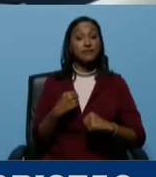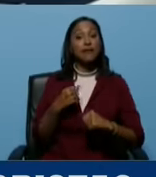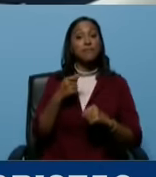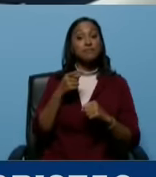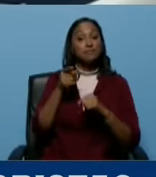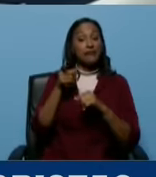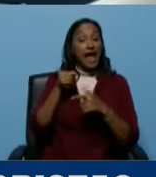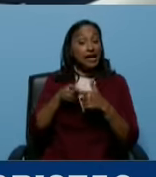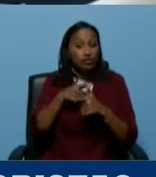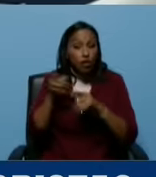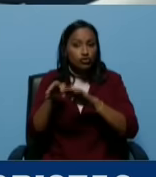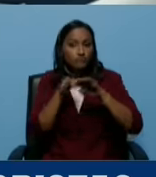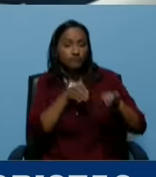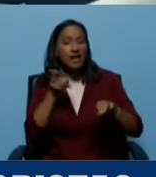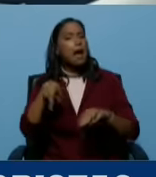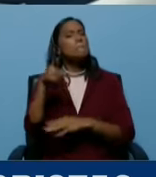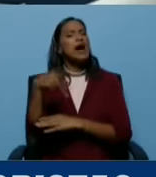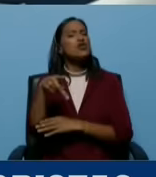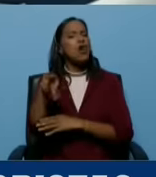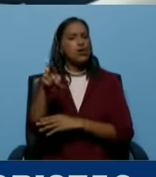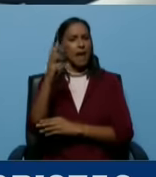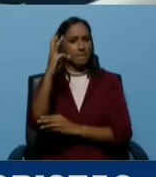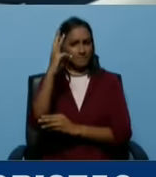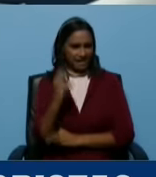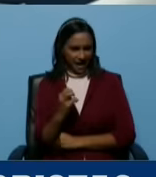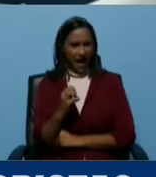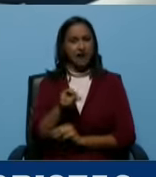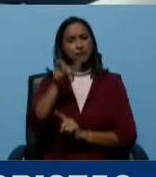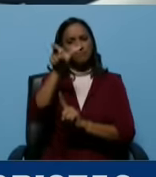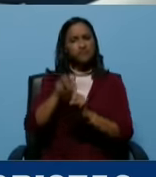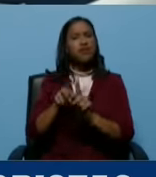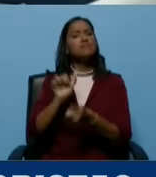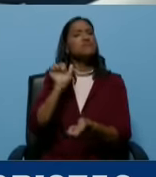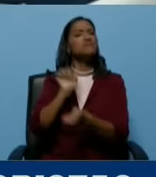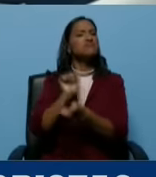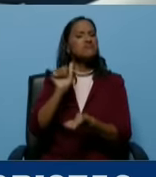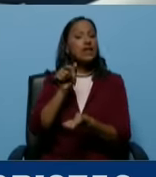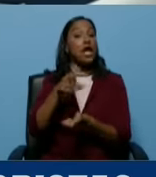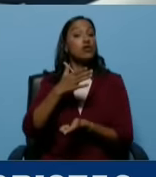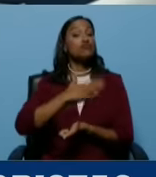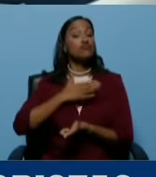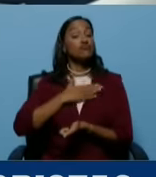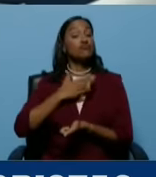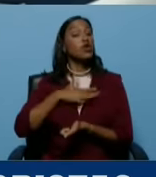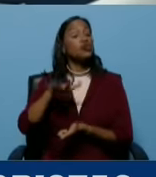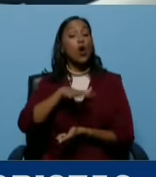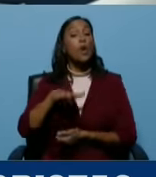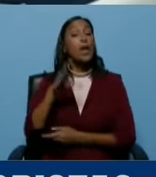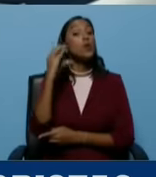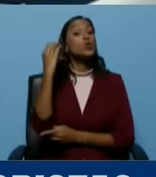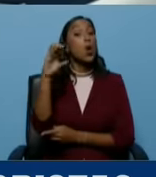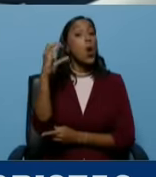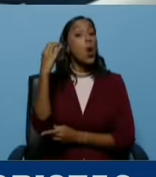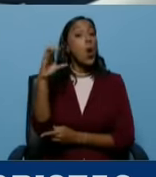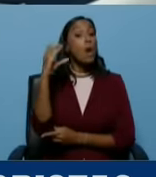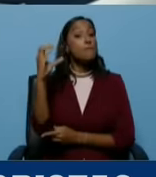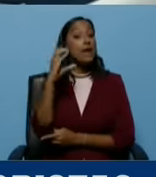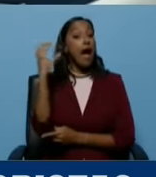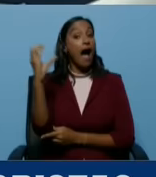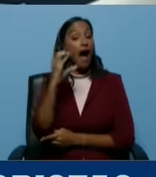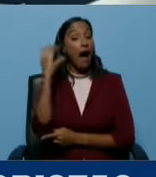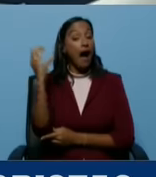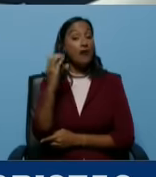PNB, José Luis Miranda Consuegra, de nacionalidad colombiana. Dicho sujeto tenía en su